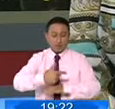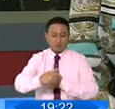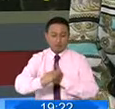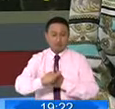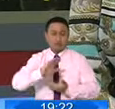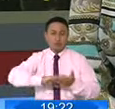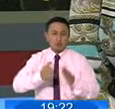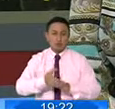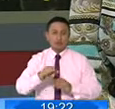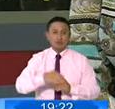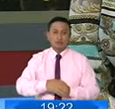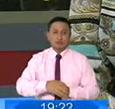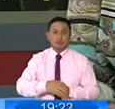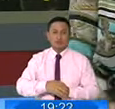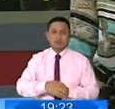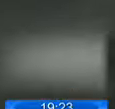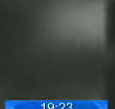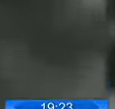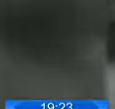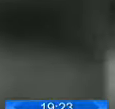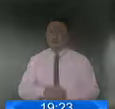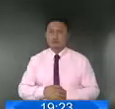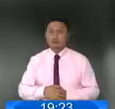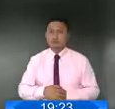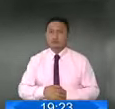comuna Sancán.